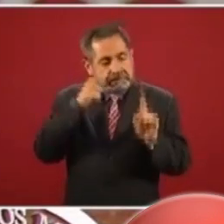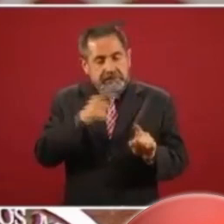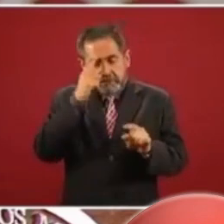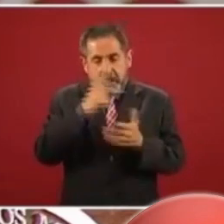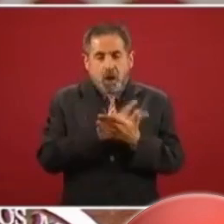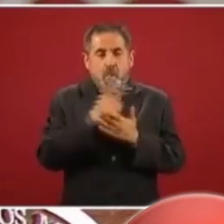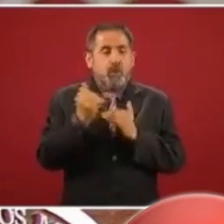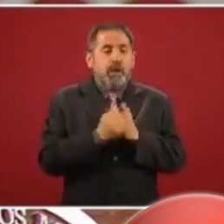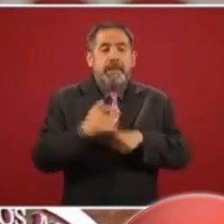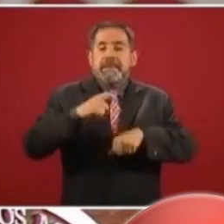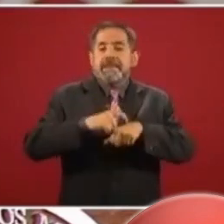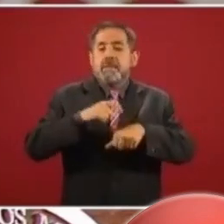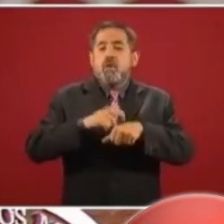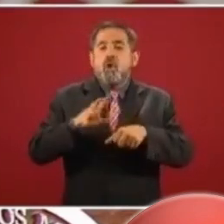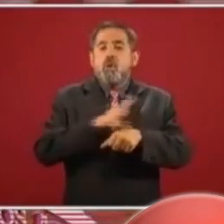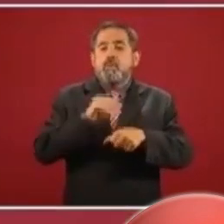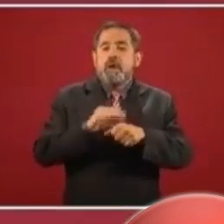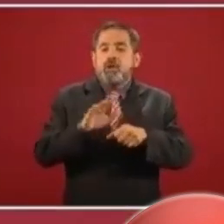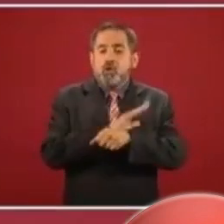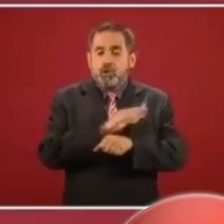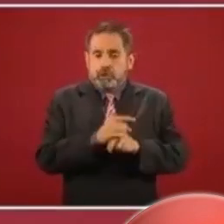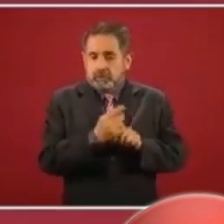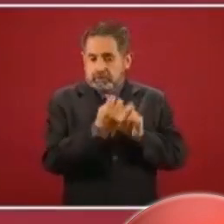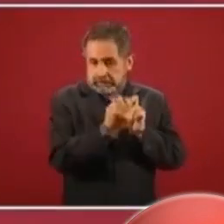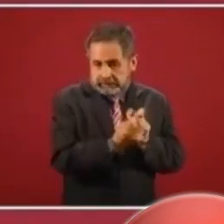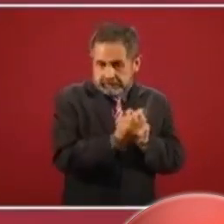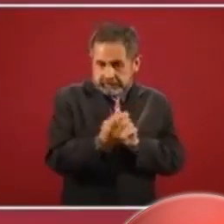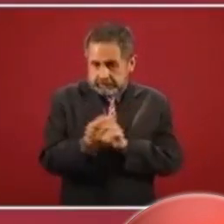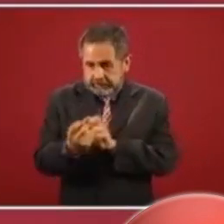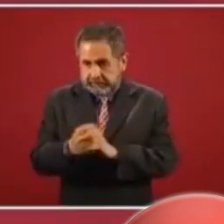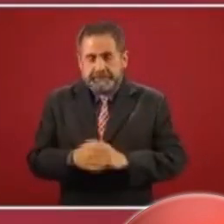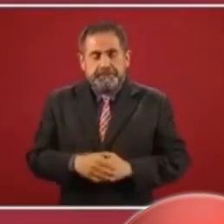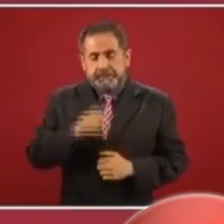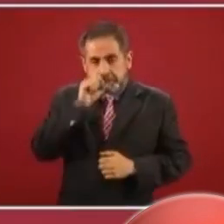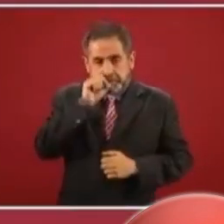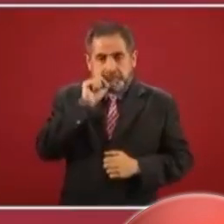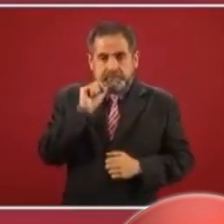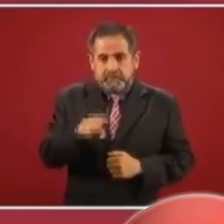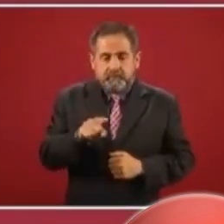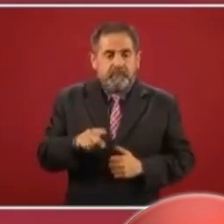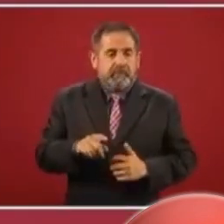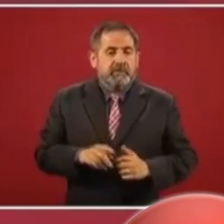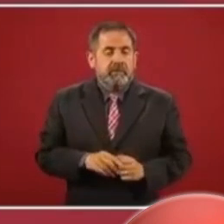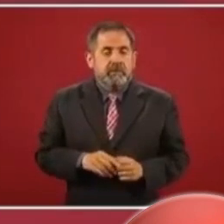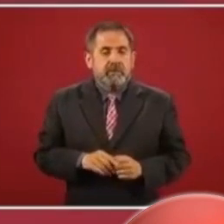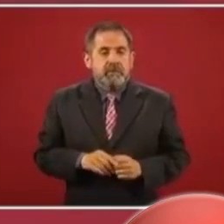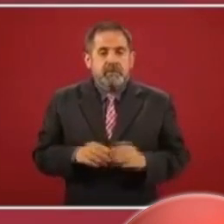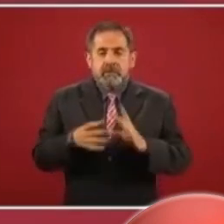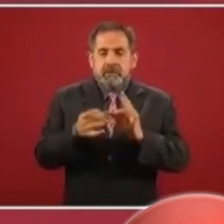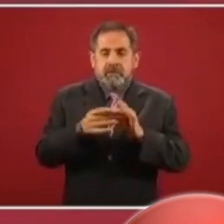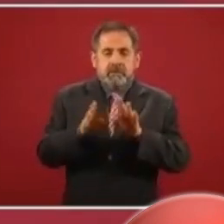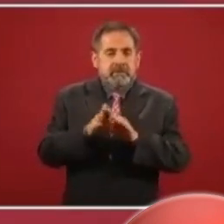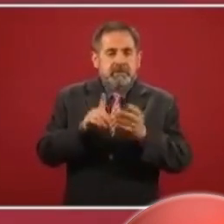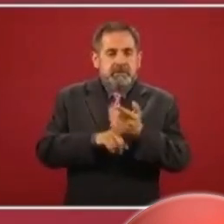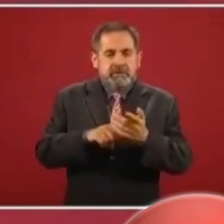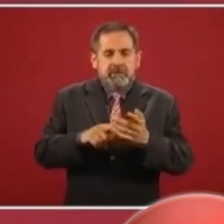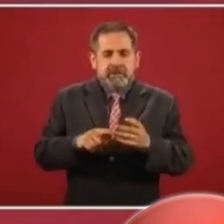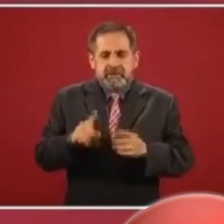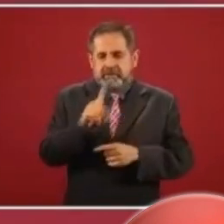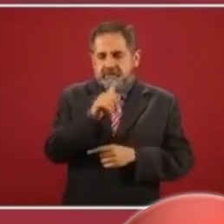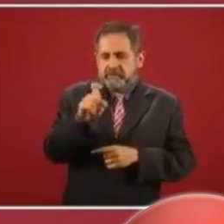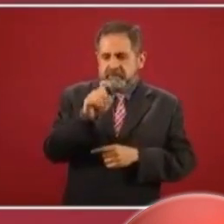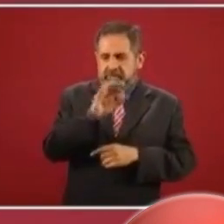de tiempo completo. Adicionalmente, y en el mismo monto de crecer cerca del